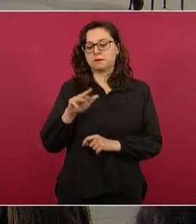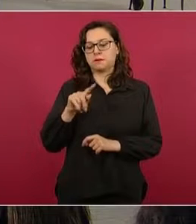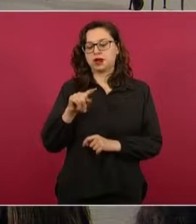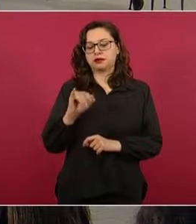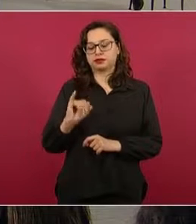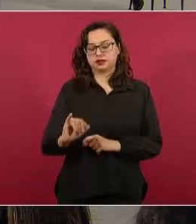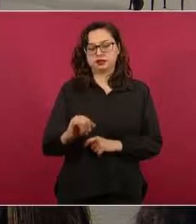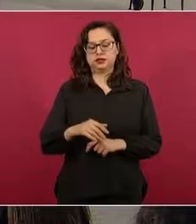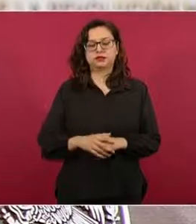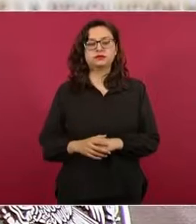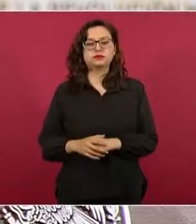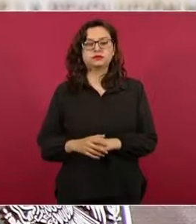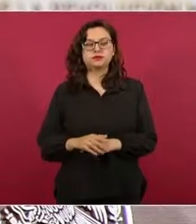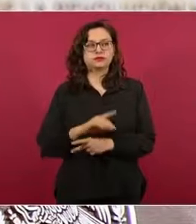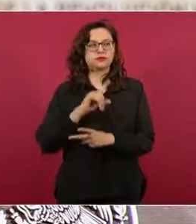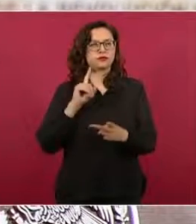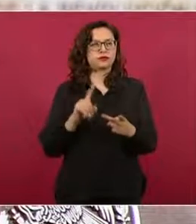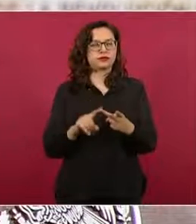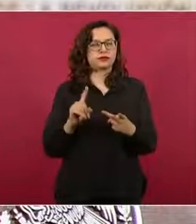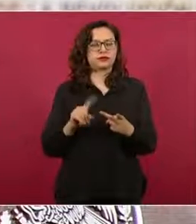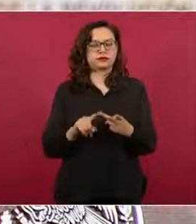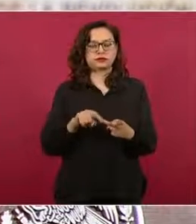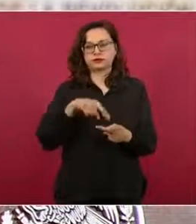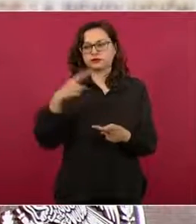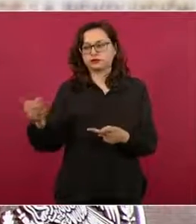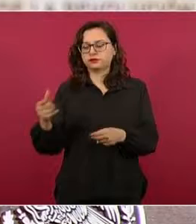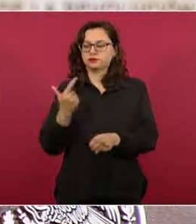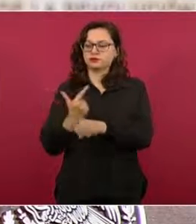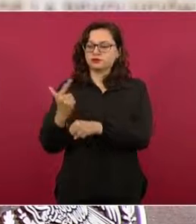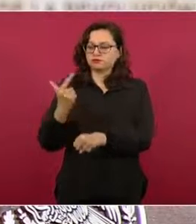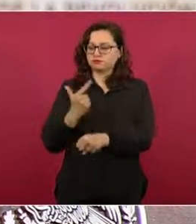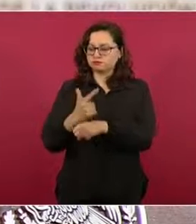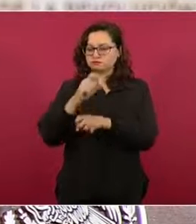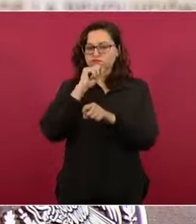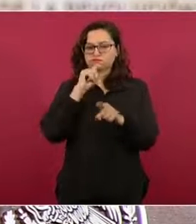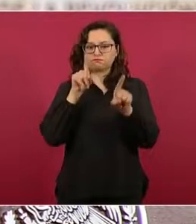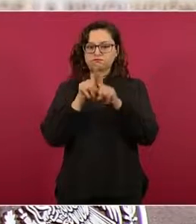lo mismo una condecoración en Guatemala,